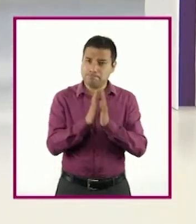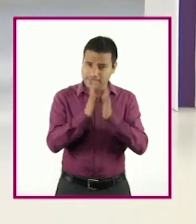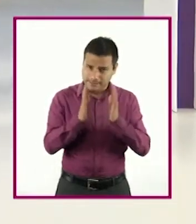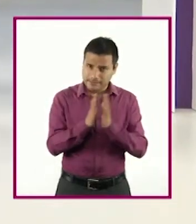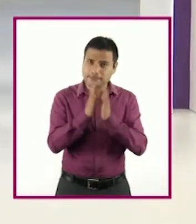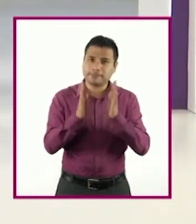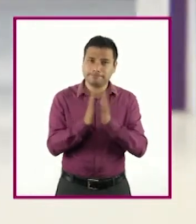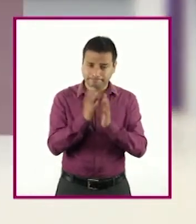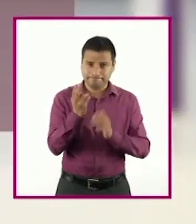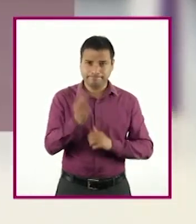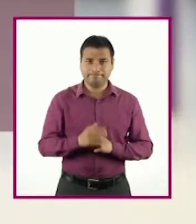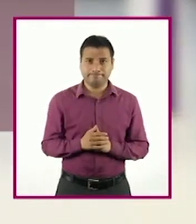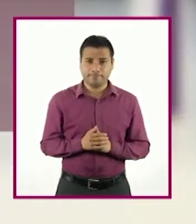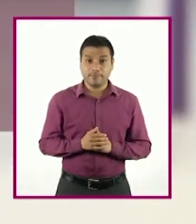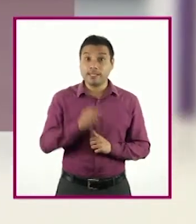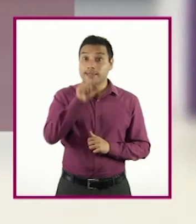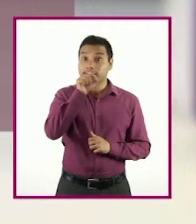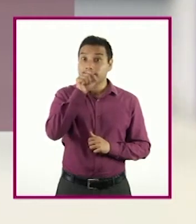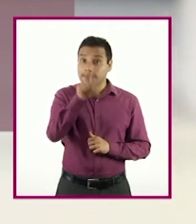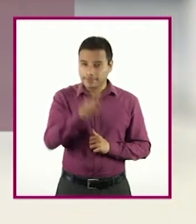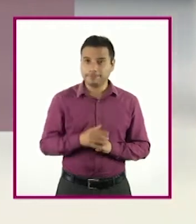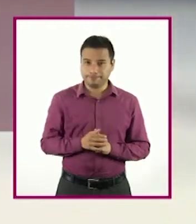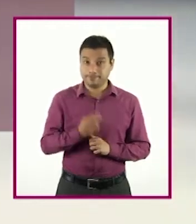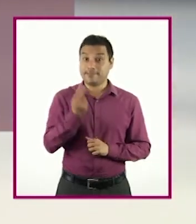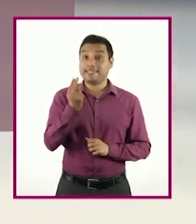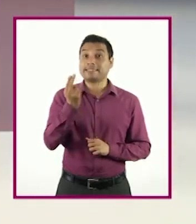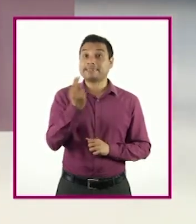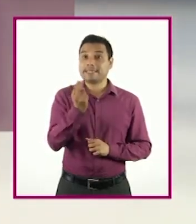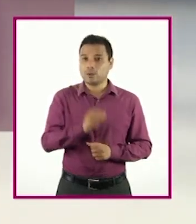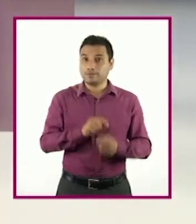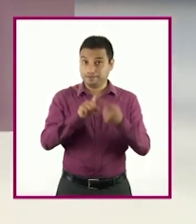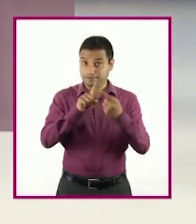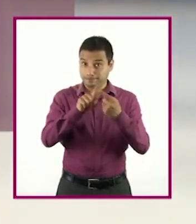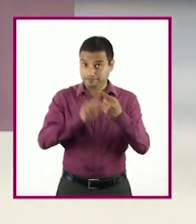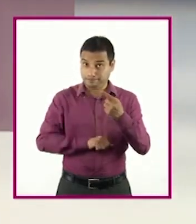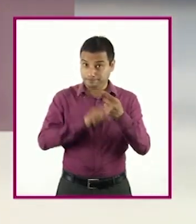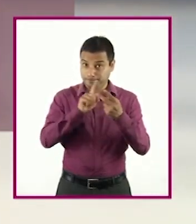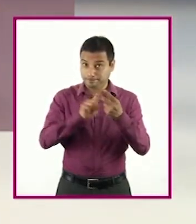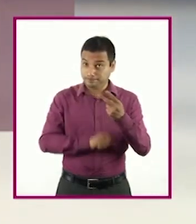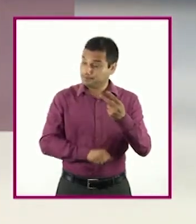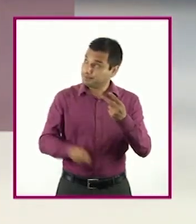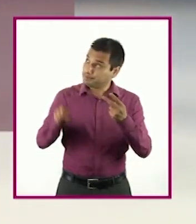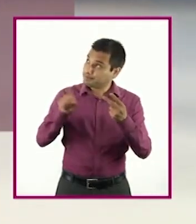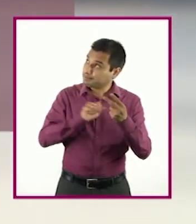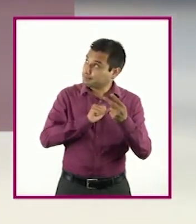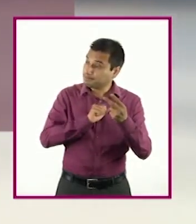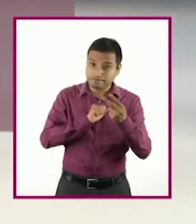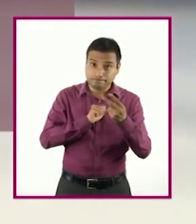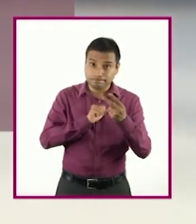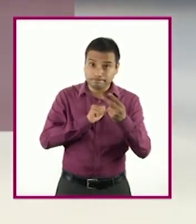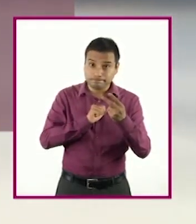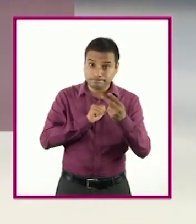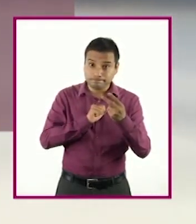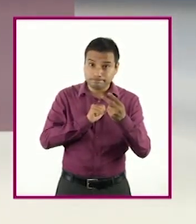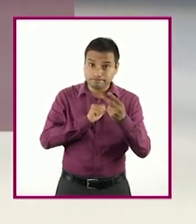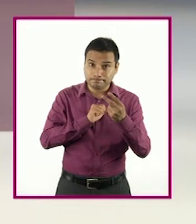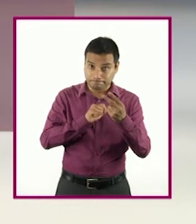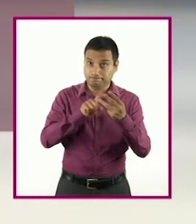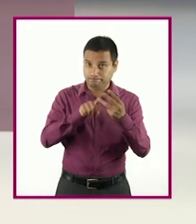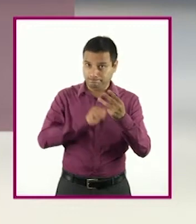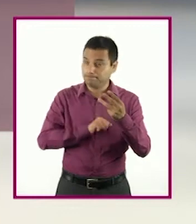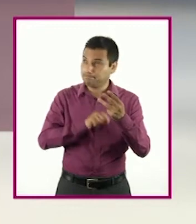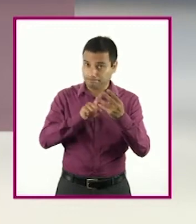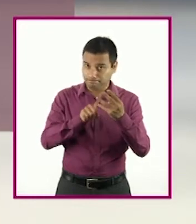de la sesión. También les invito a tener cerca su libro de texto, cuaderno u hojas blancas,